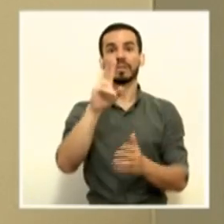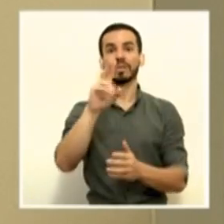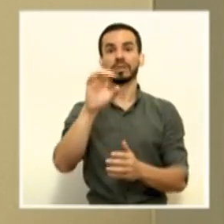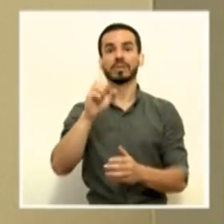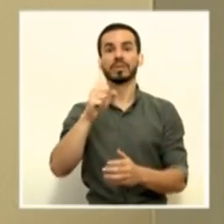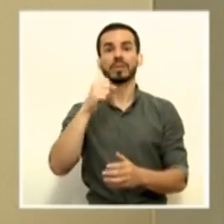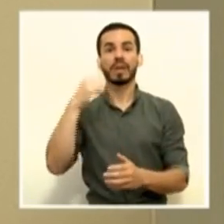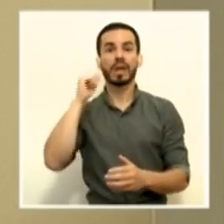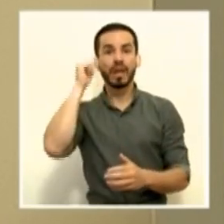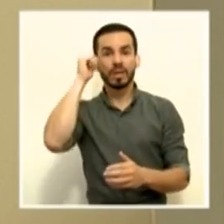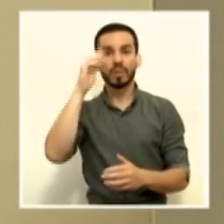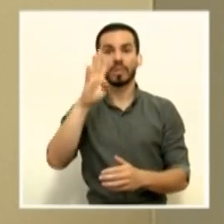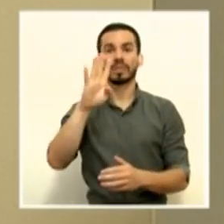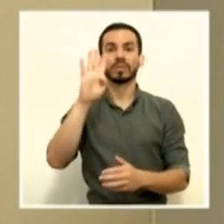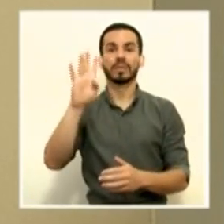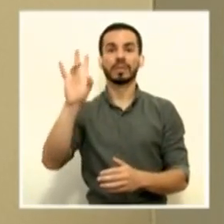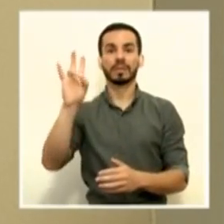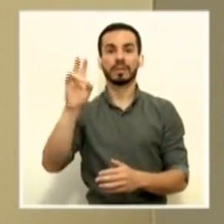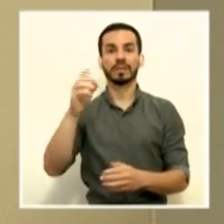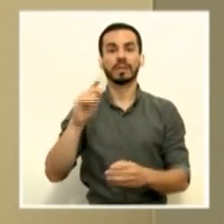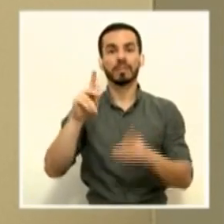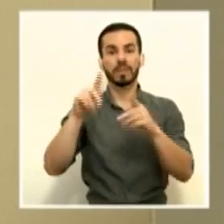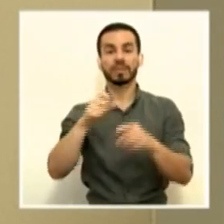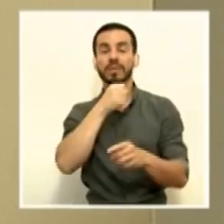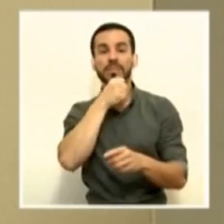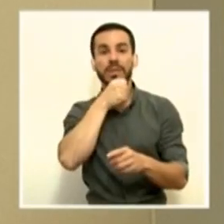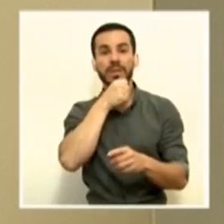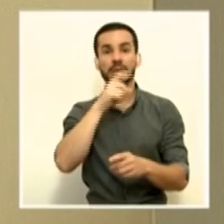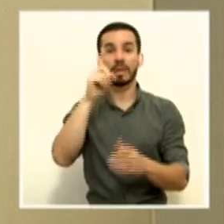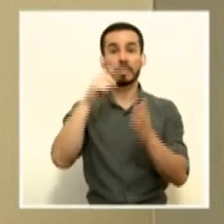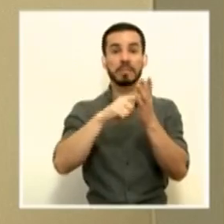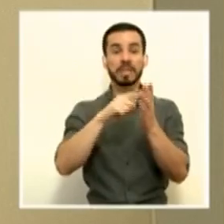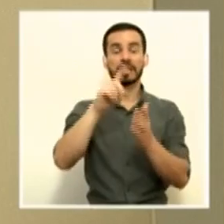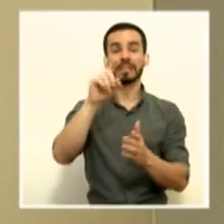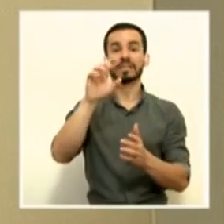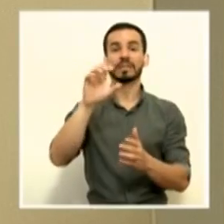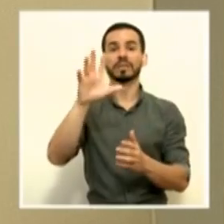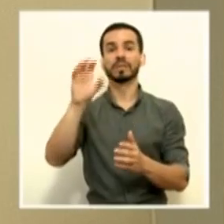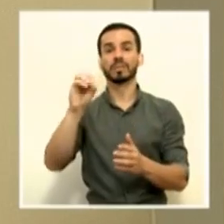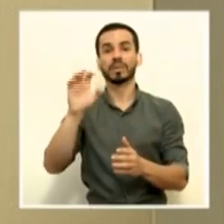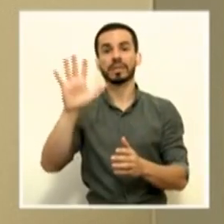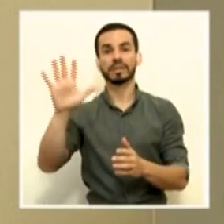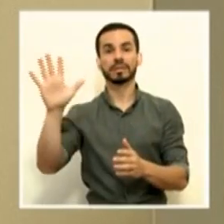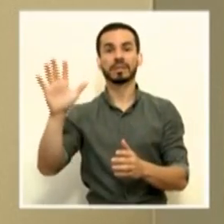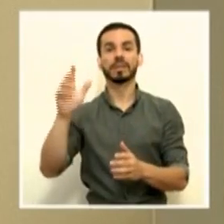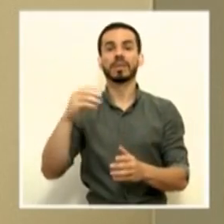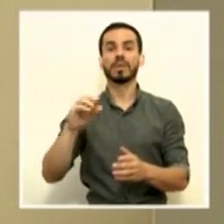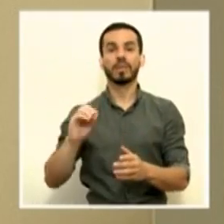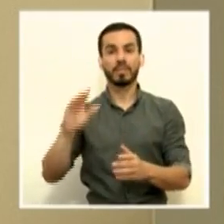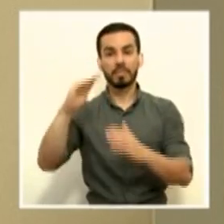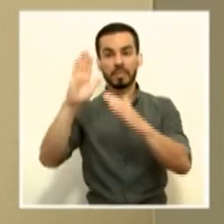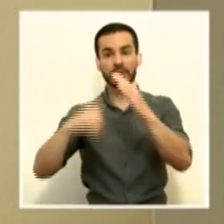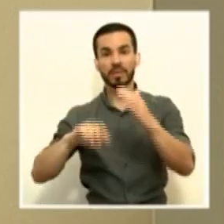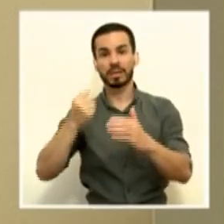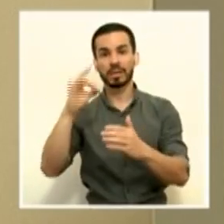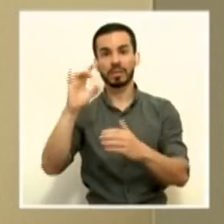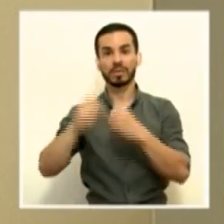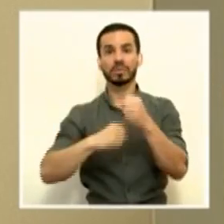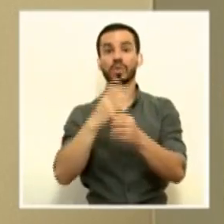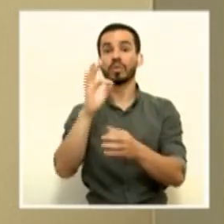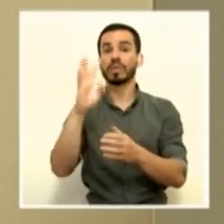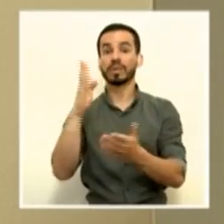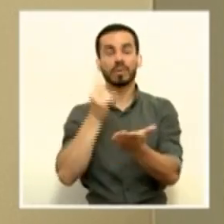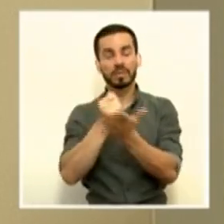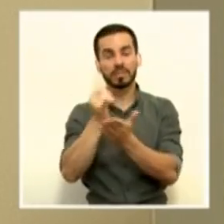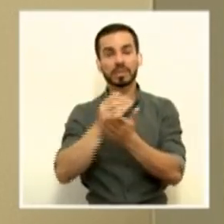7.290 adultos, 447 personas mayores y 1.155 menores de edad, 94 están en